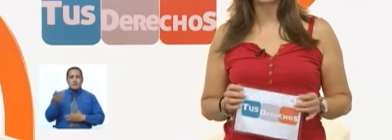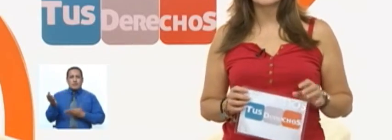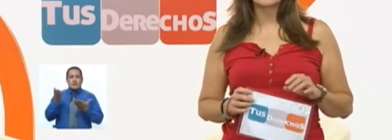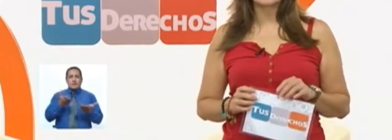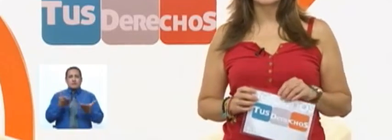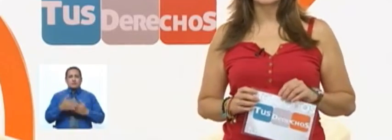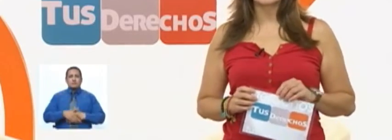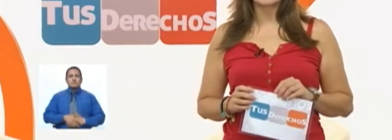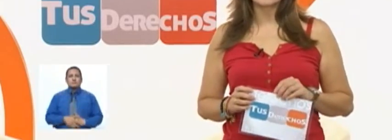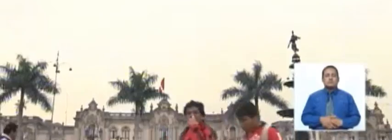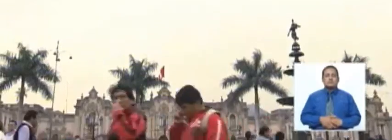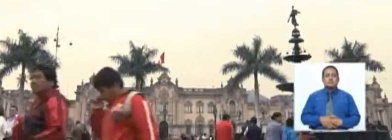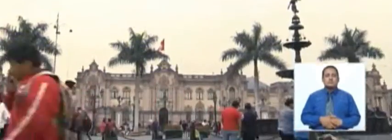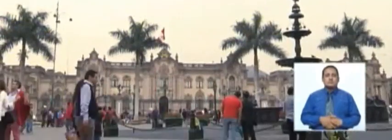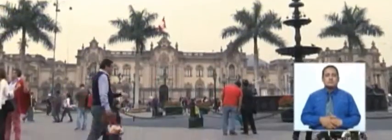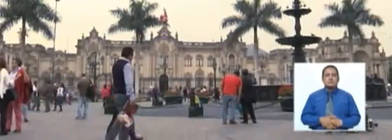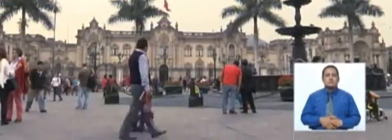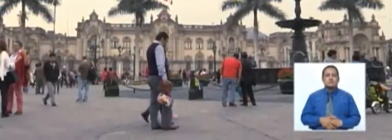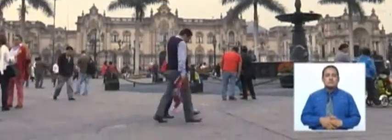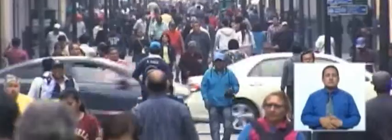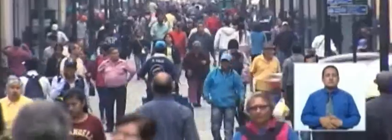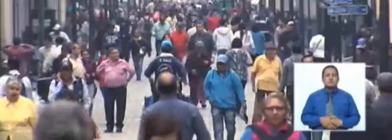bienvenidos.